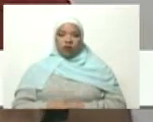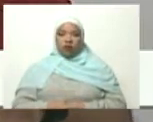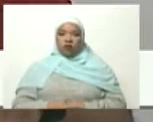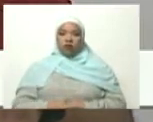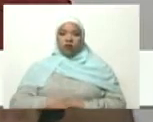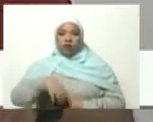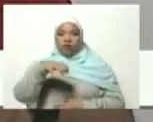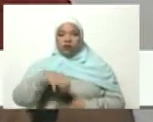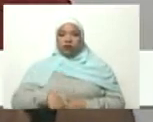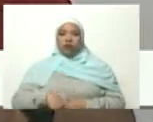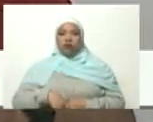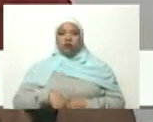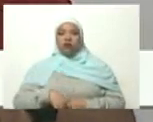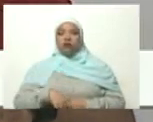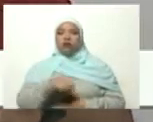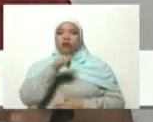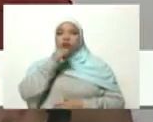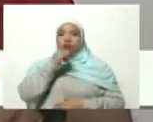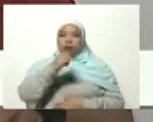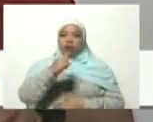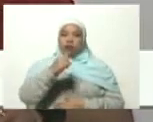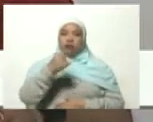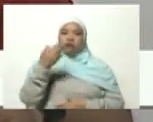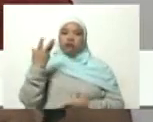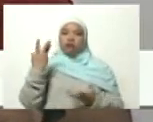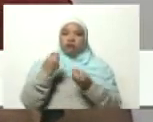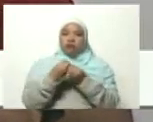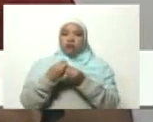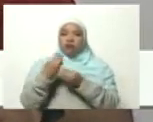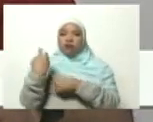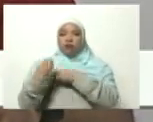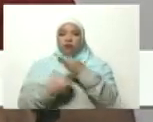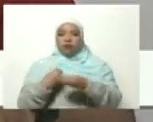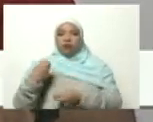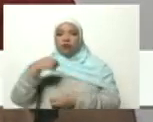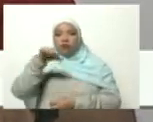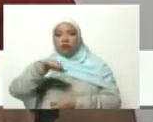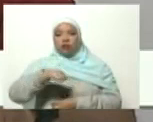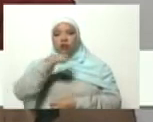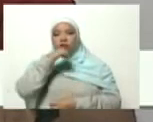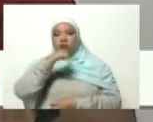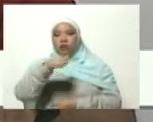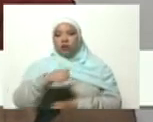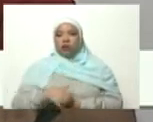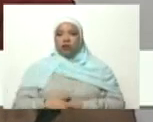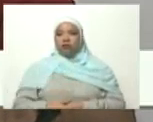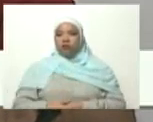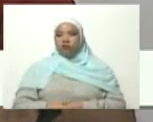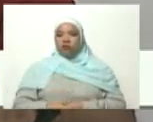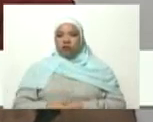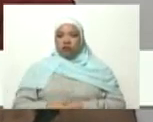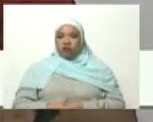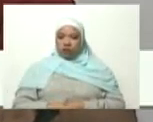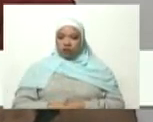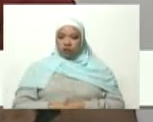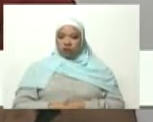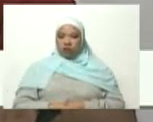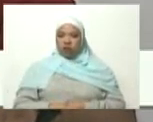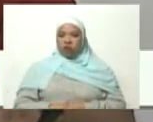estar enfocado a cumplir las directrices de esas bases, que fueron los que los